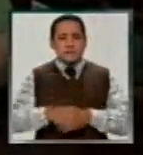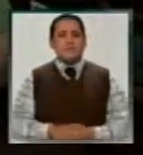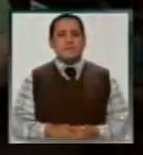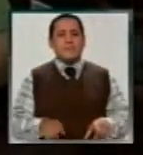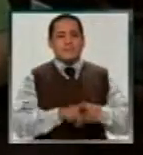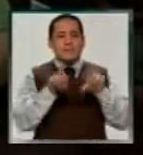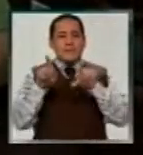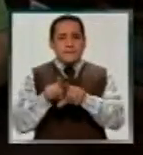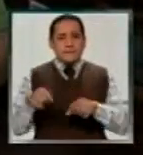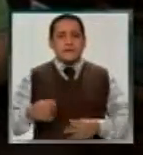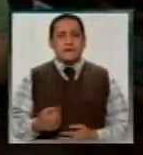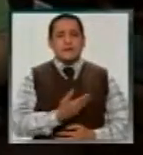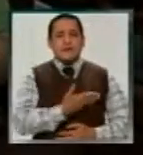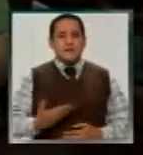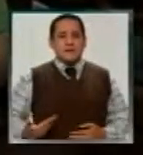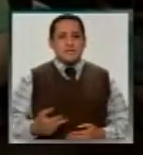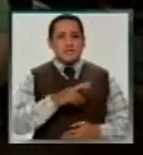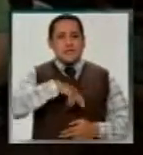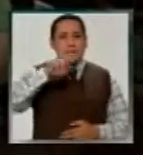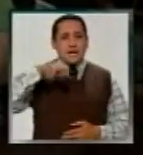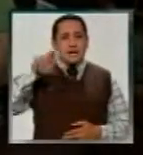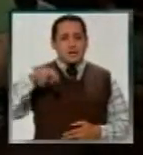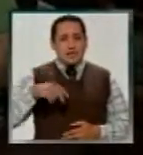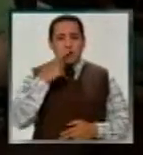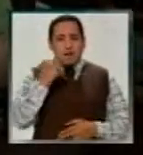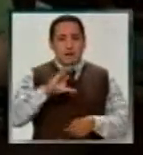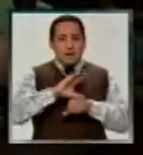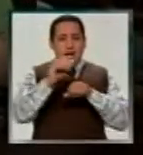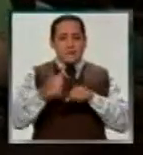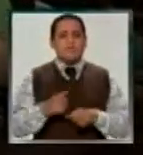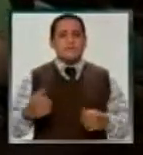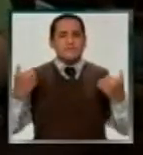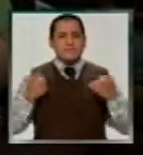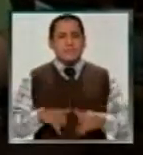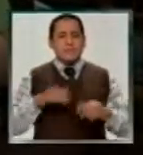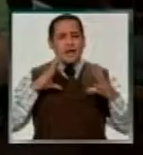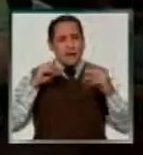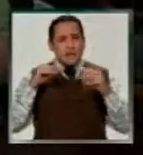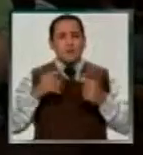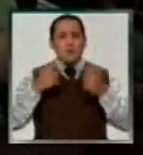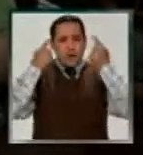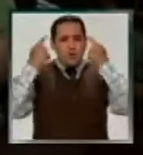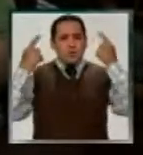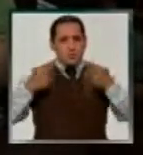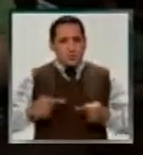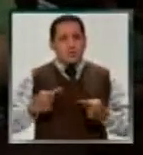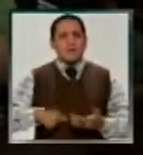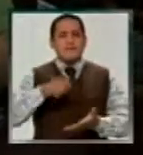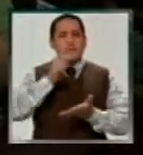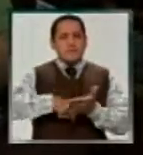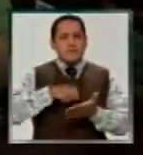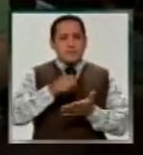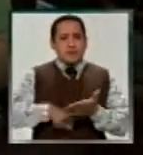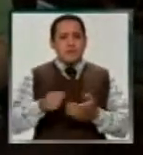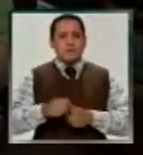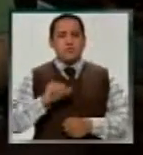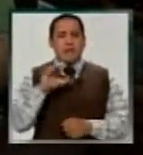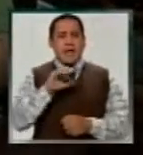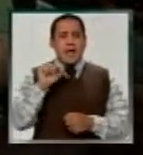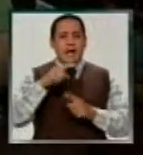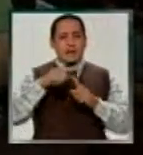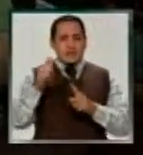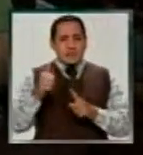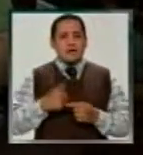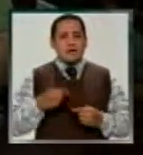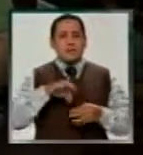de esta región y el presidente regional Gregorio Santos se había llegado a un acuerdo de firmar un acta en